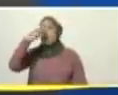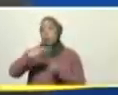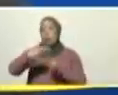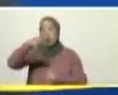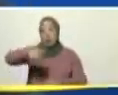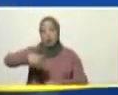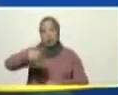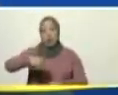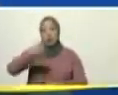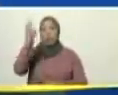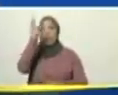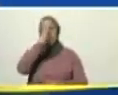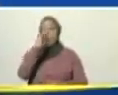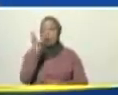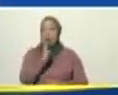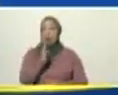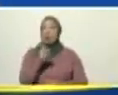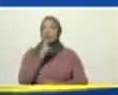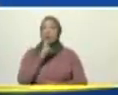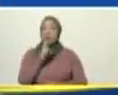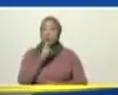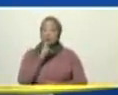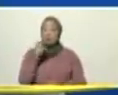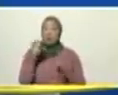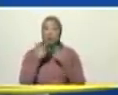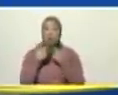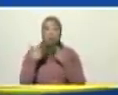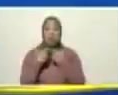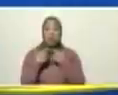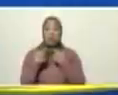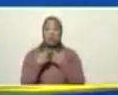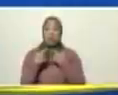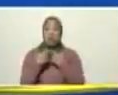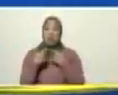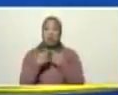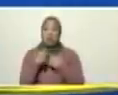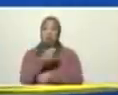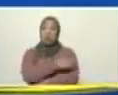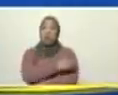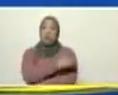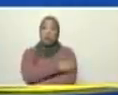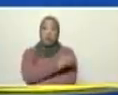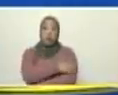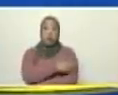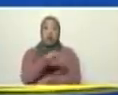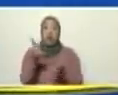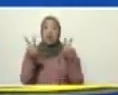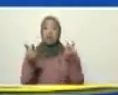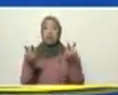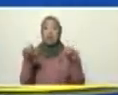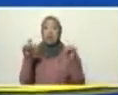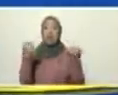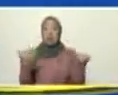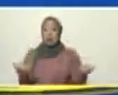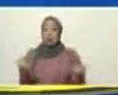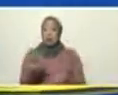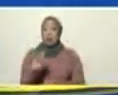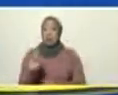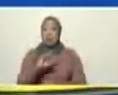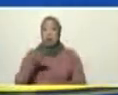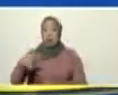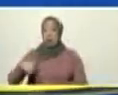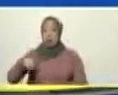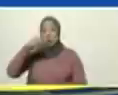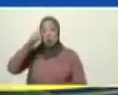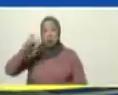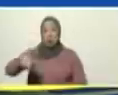en Brasil enfrentamos un gran problema de fascismo con el presidente Bolsonaro, que no es nuestro